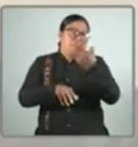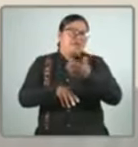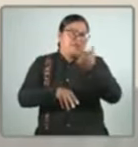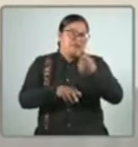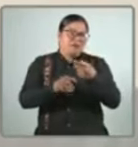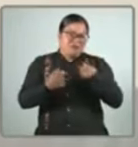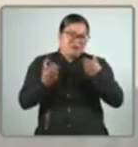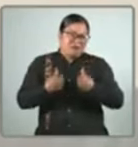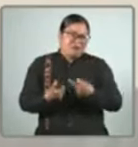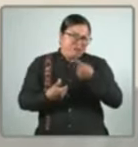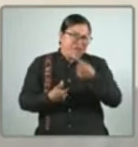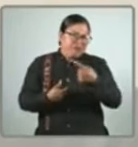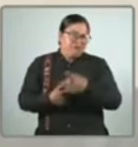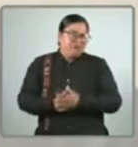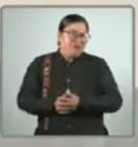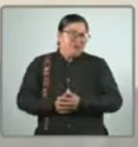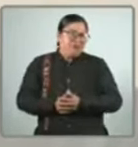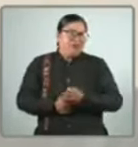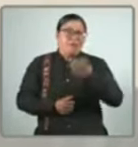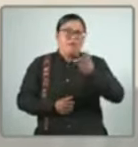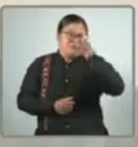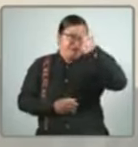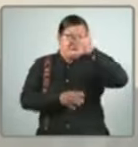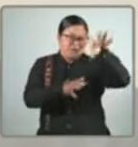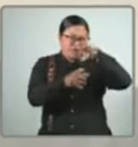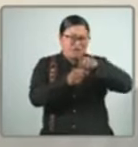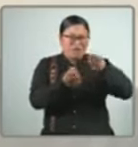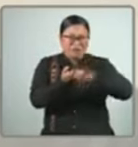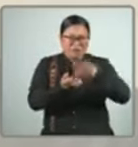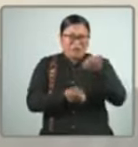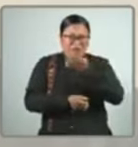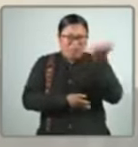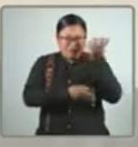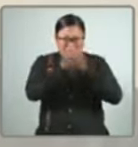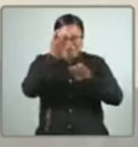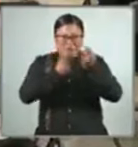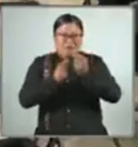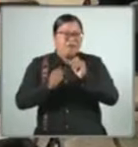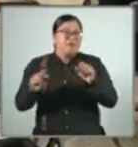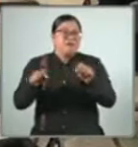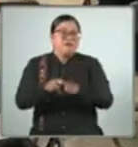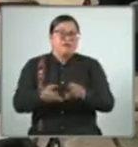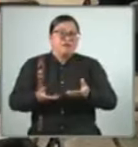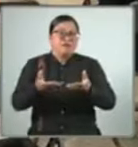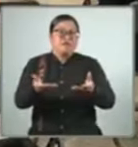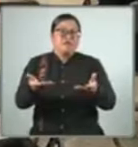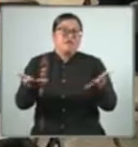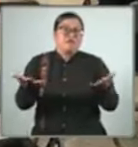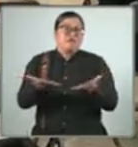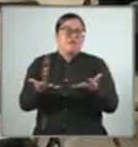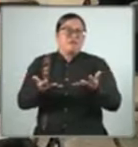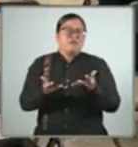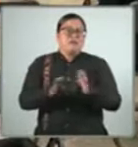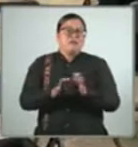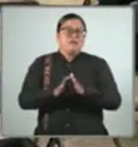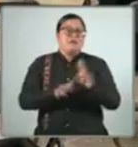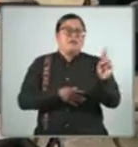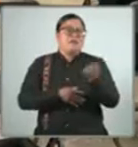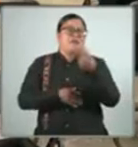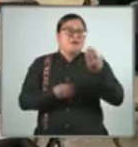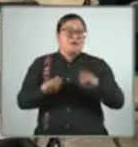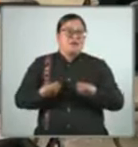su servidor le dice, de todo lo que aprendemos en la escuela, en la calle es donde aprendemos la verdadera universidad